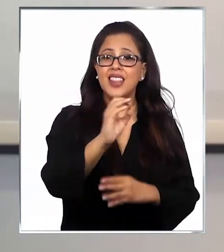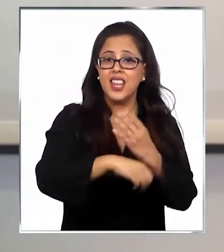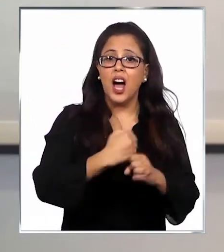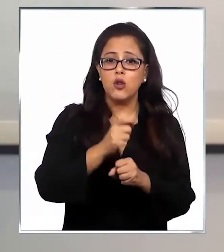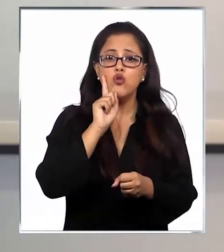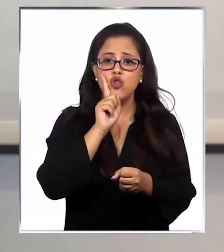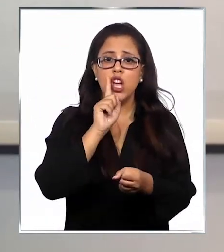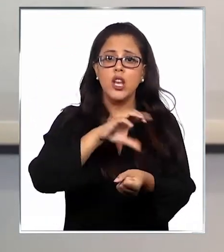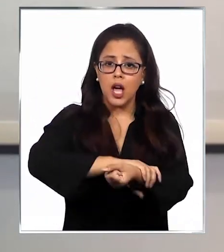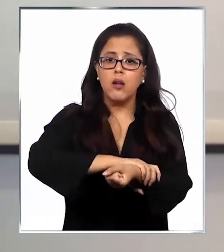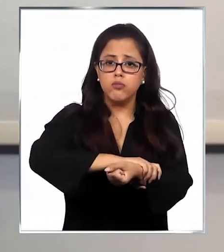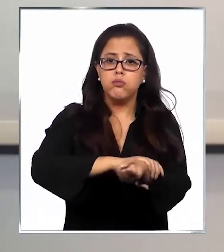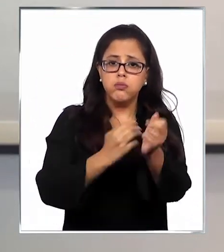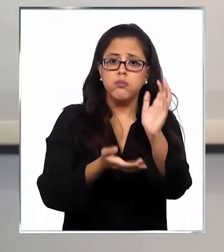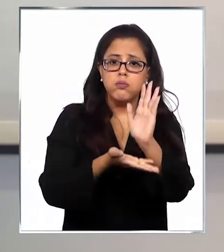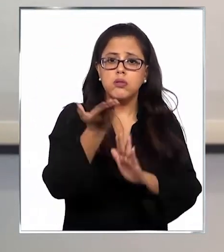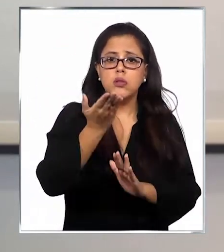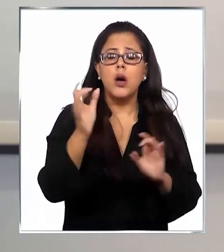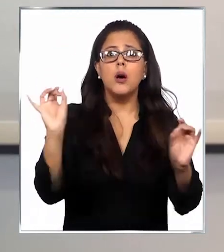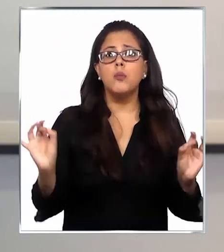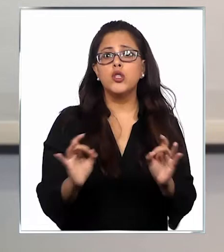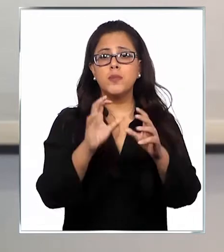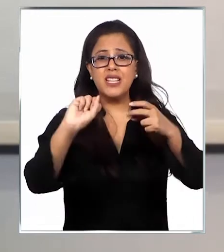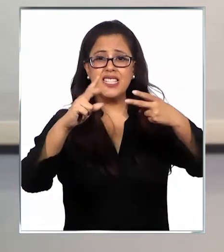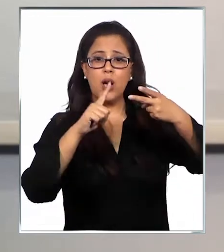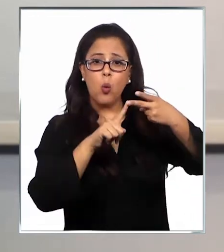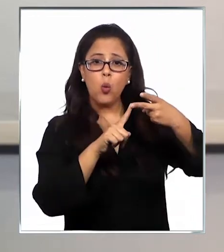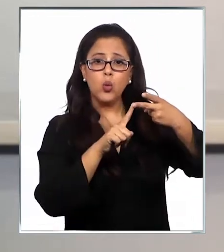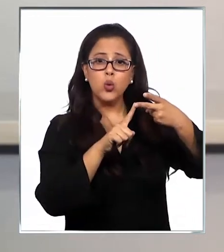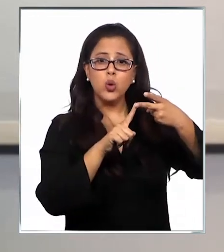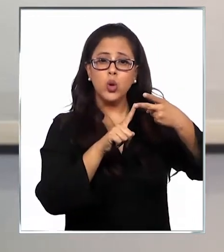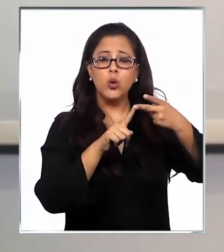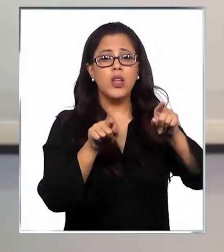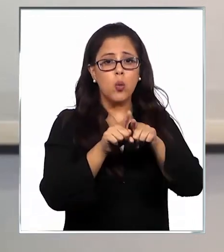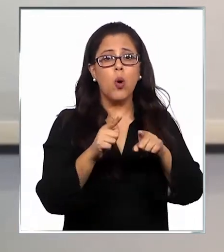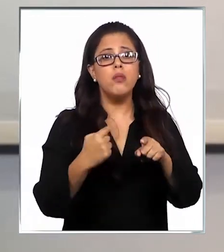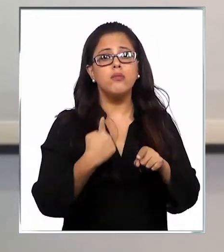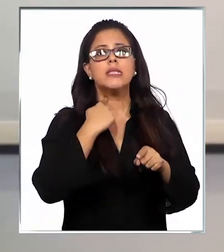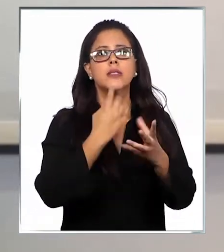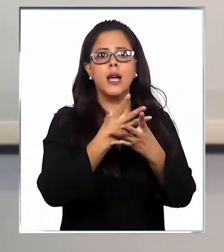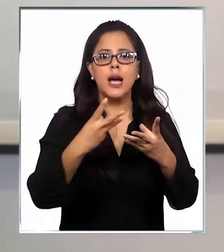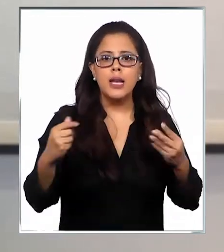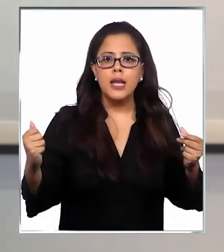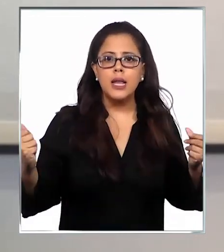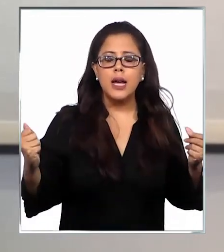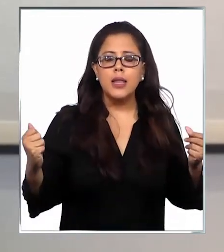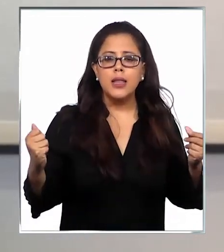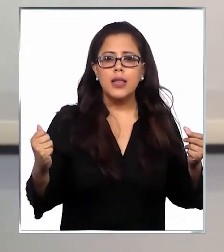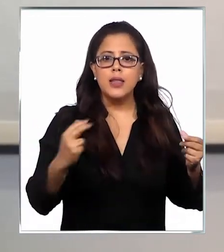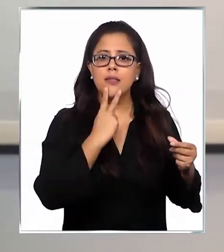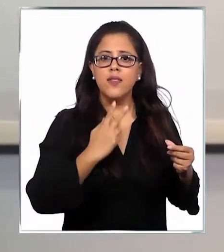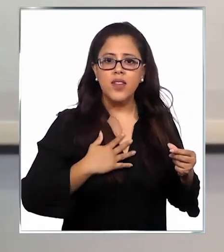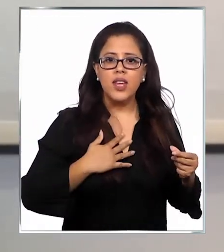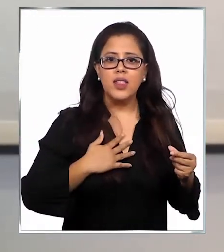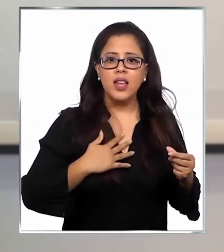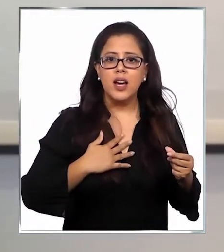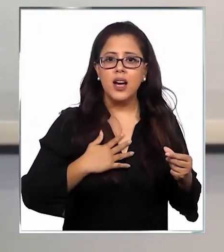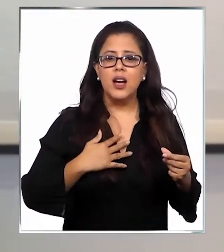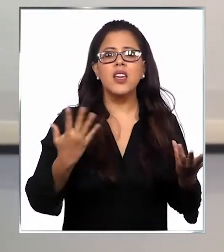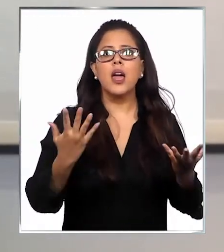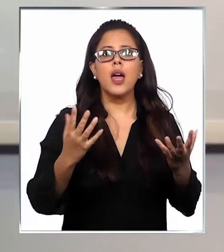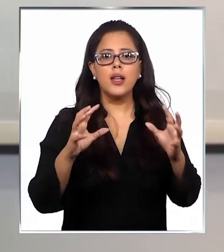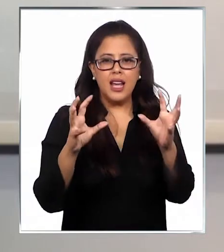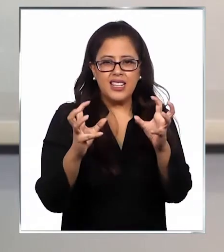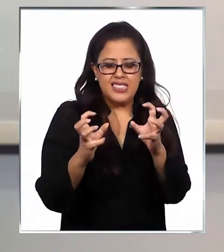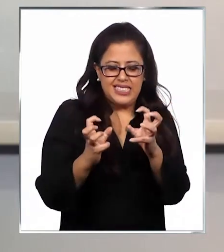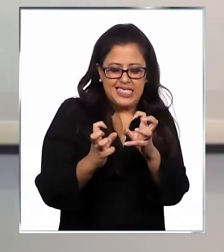un segundo punto, que quizás que no tiene tanta propaganda, pero que afecta mucho la calidad de vida de las personas, son las enfermedades osteoarticulares como la